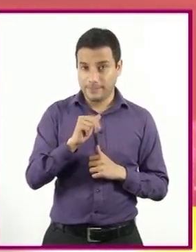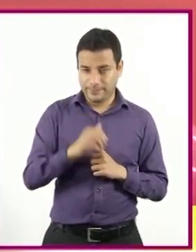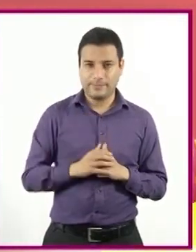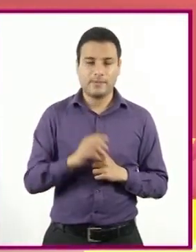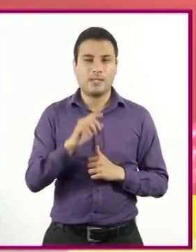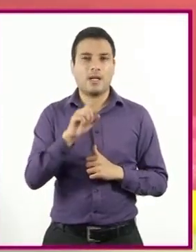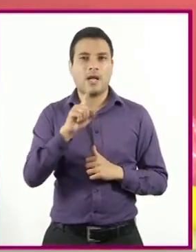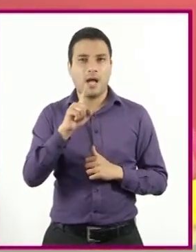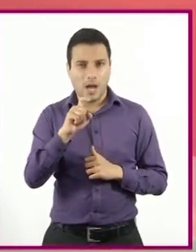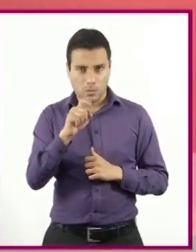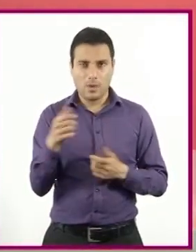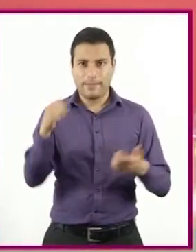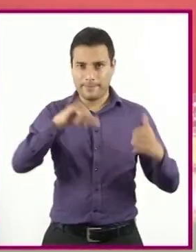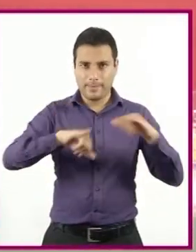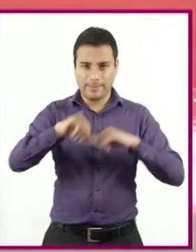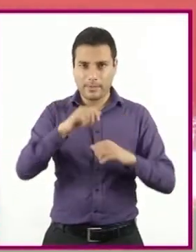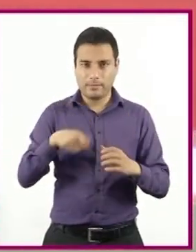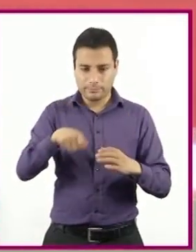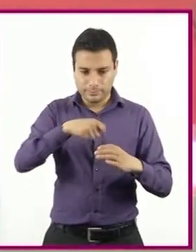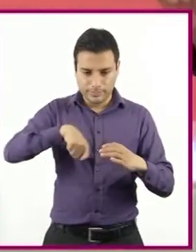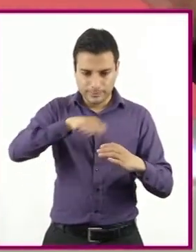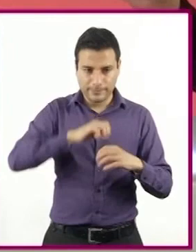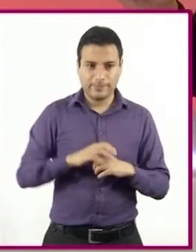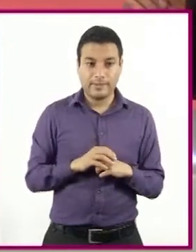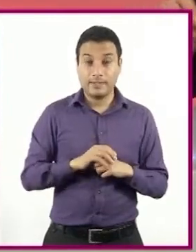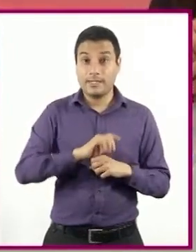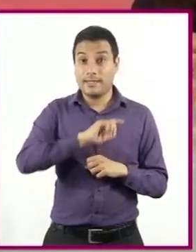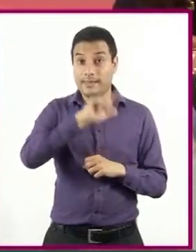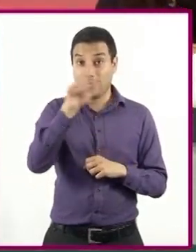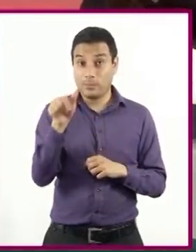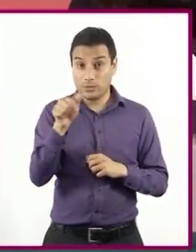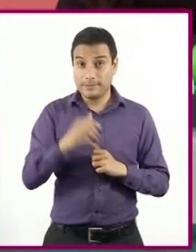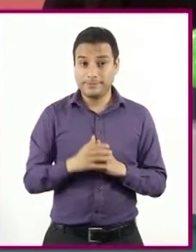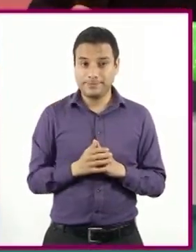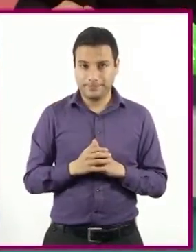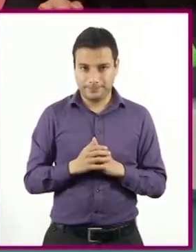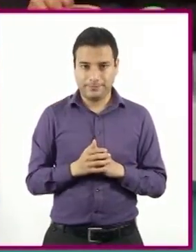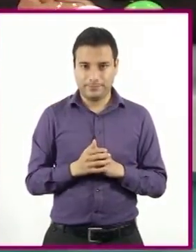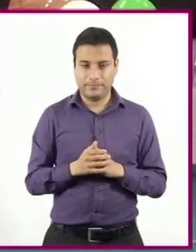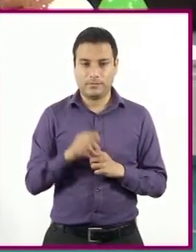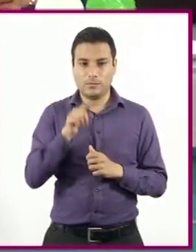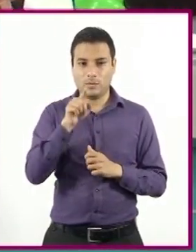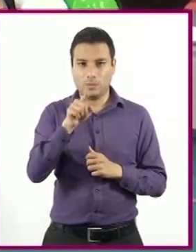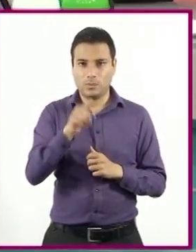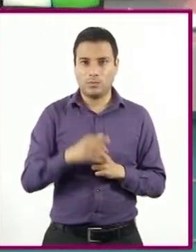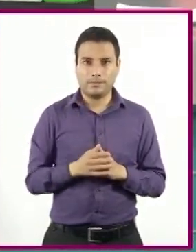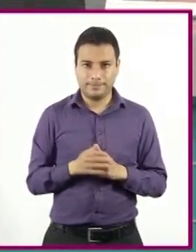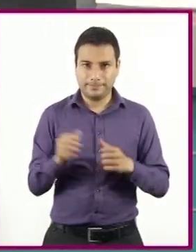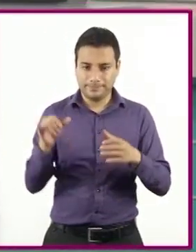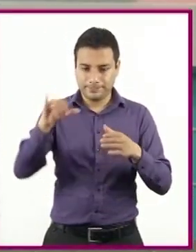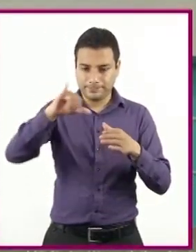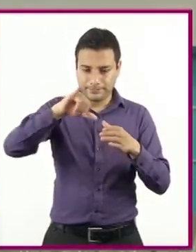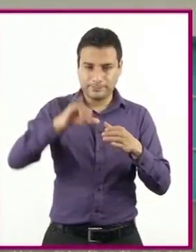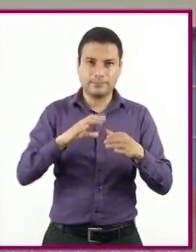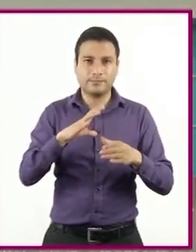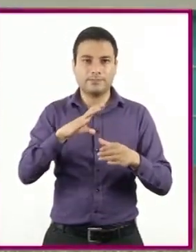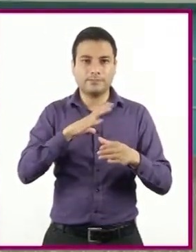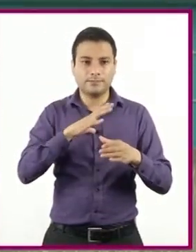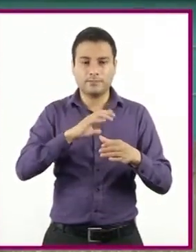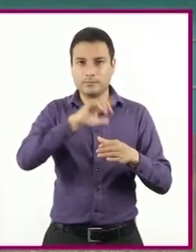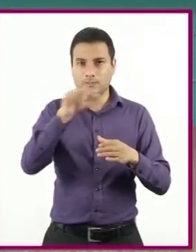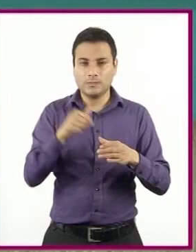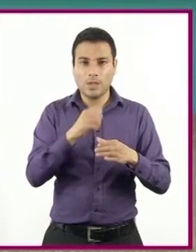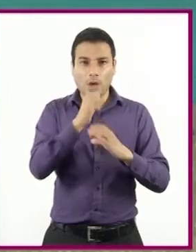agua. Introduzcan el embudo, el gancho o alambre y soplen. Tendrán una o varias burbujas de jabón.